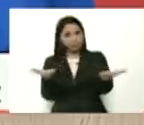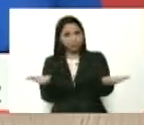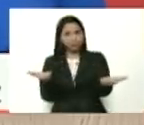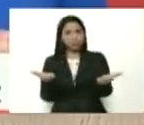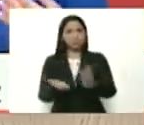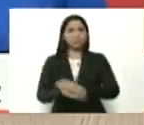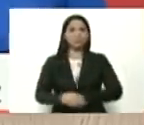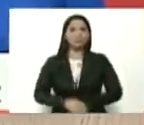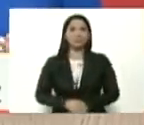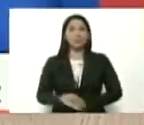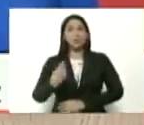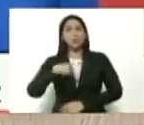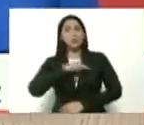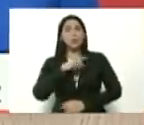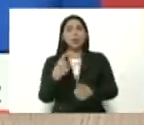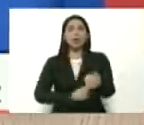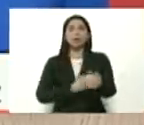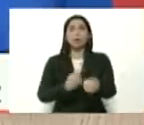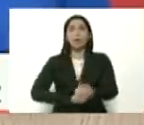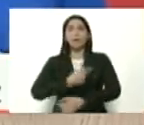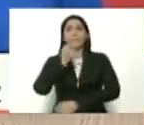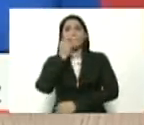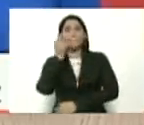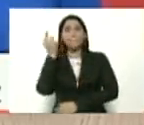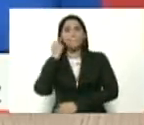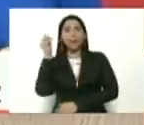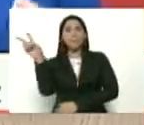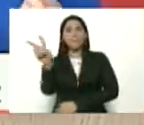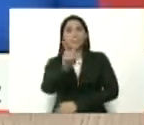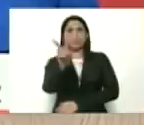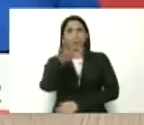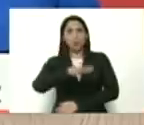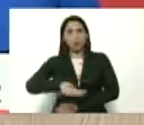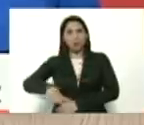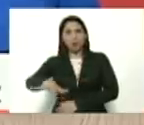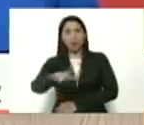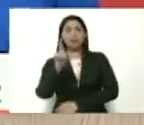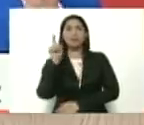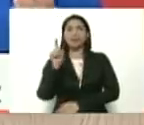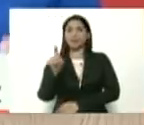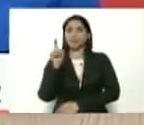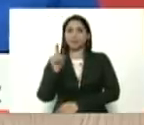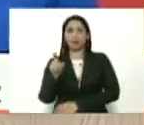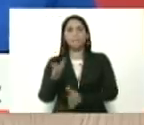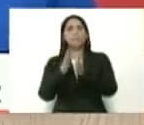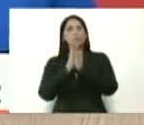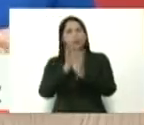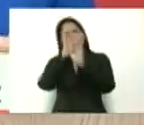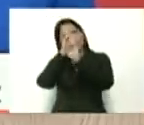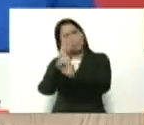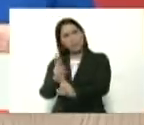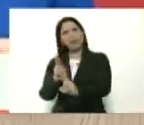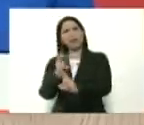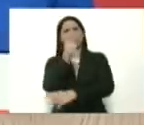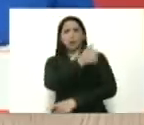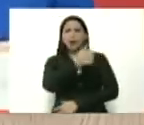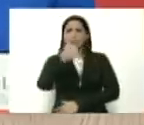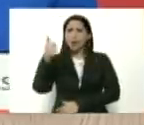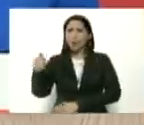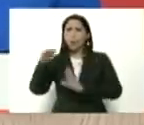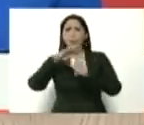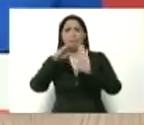recordarle a nuestros hermanos y hermanas de Venezuela la necesidad de que respetemos cada una de las